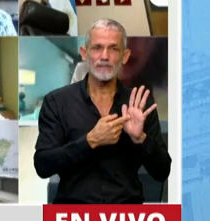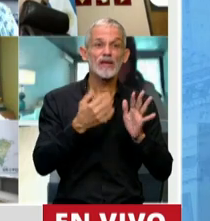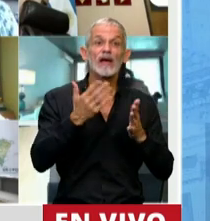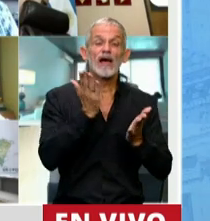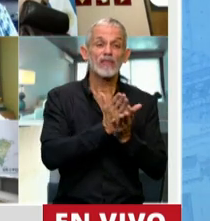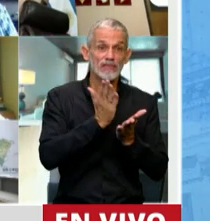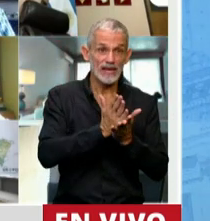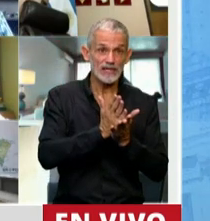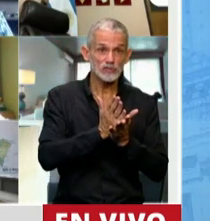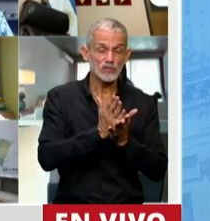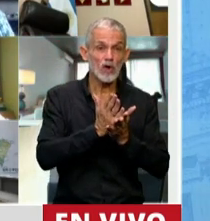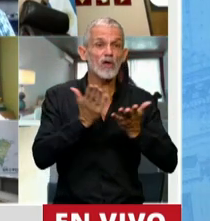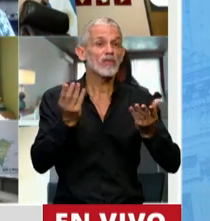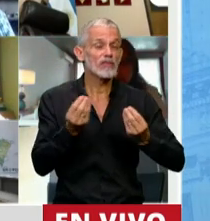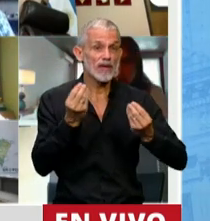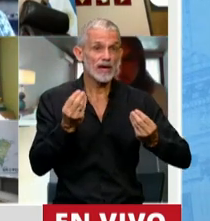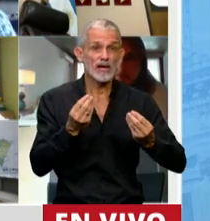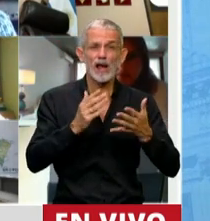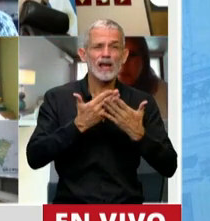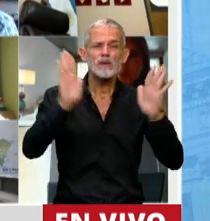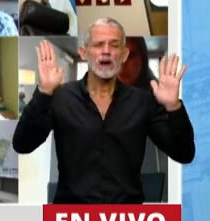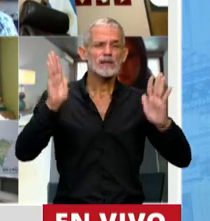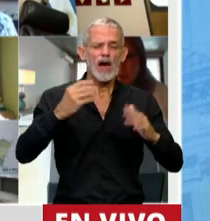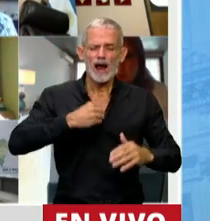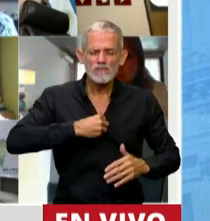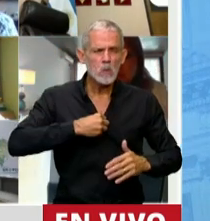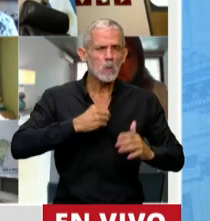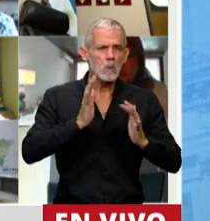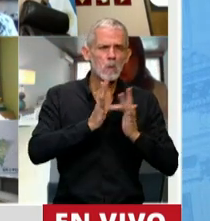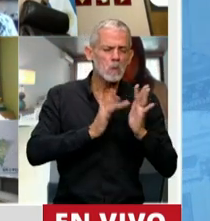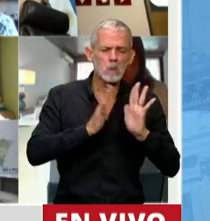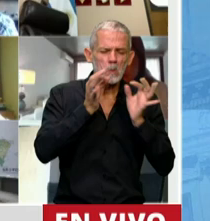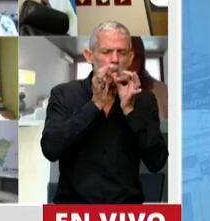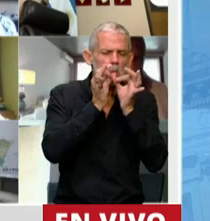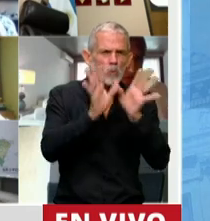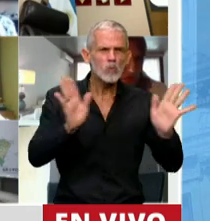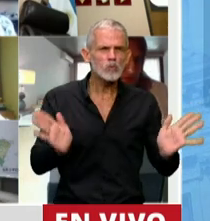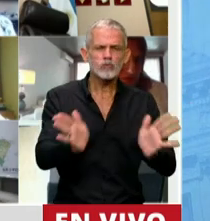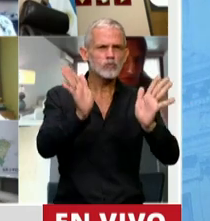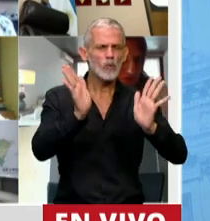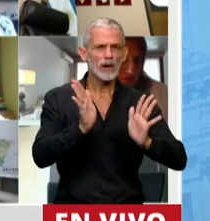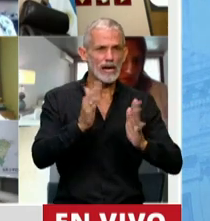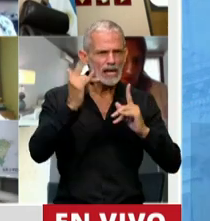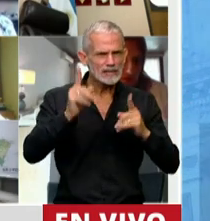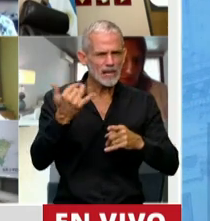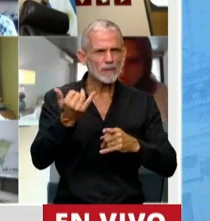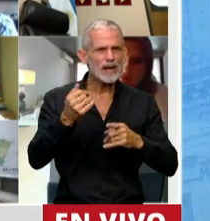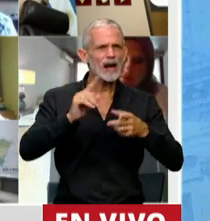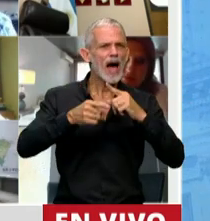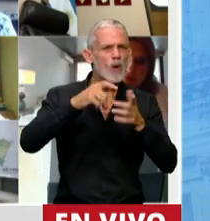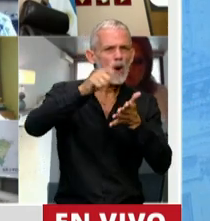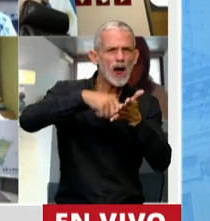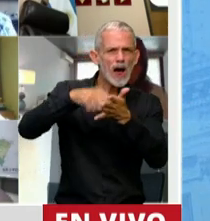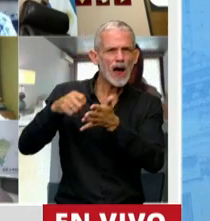consagra el derecho a la libertad de culto, pero también lo hacen numerosos